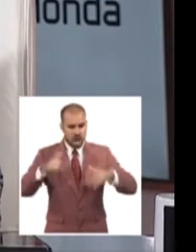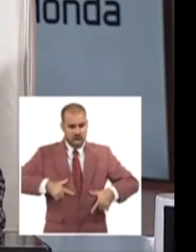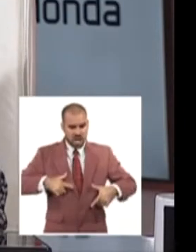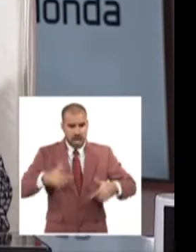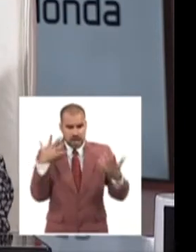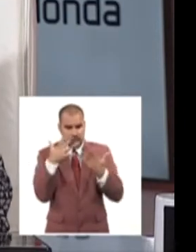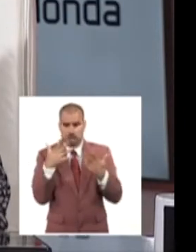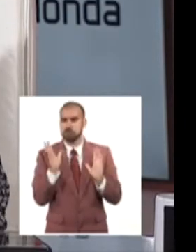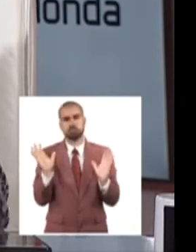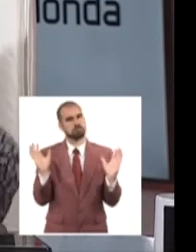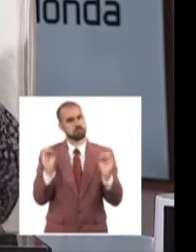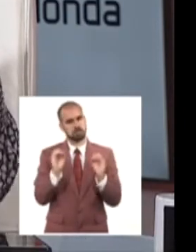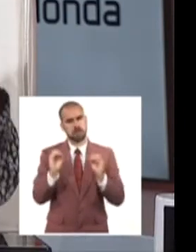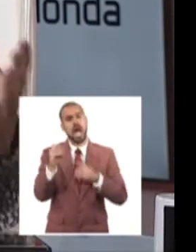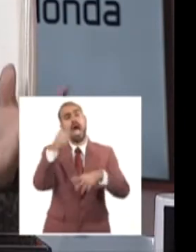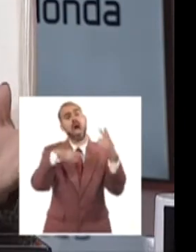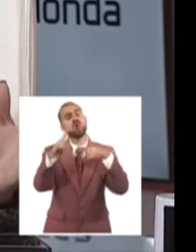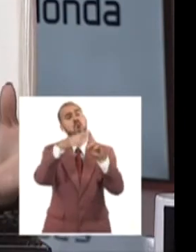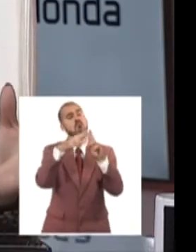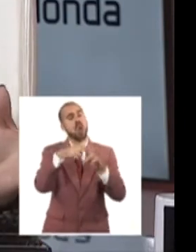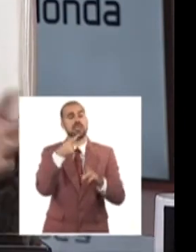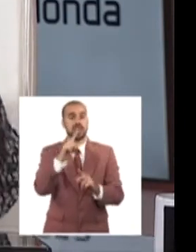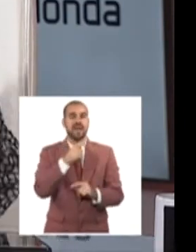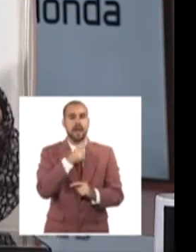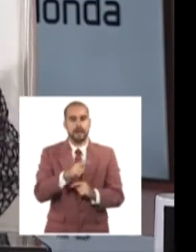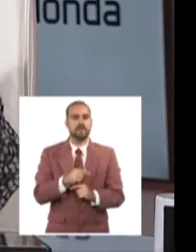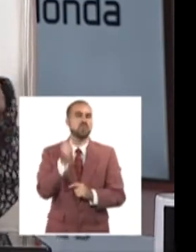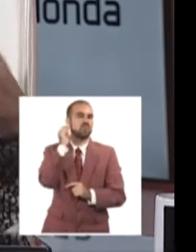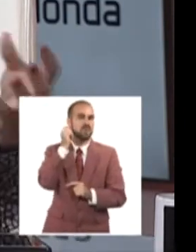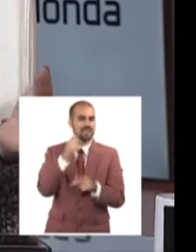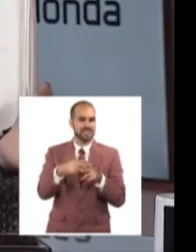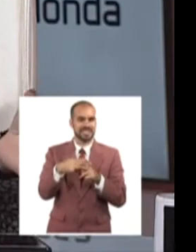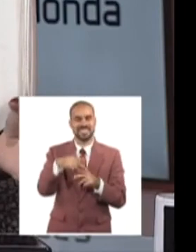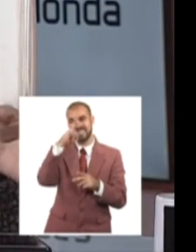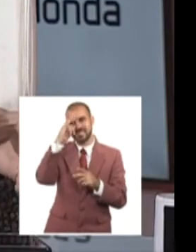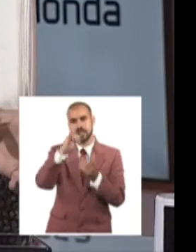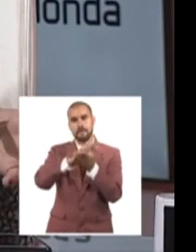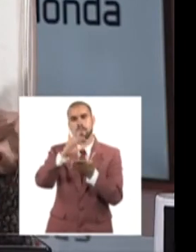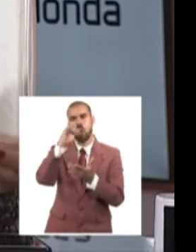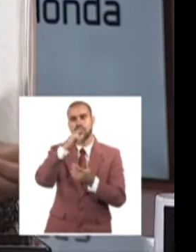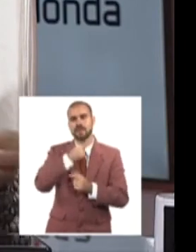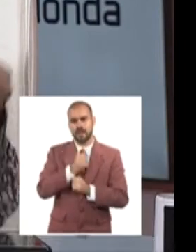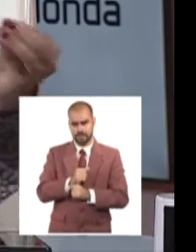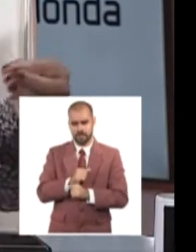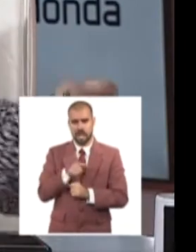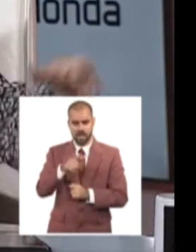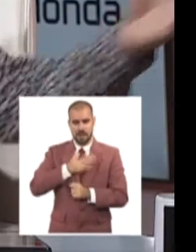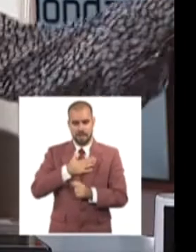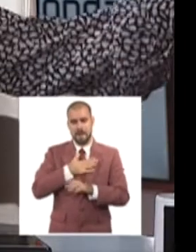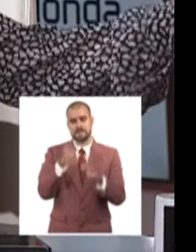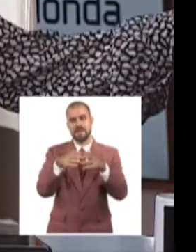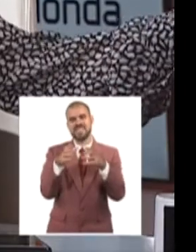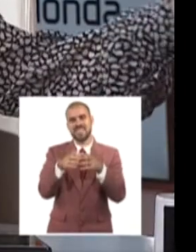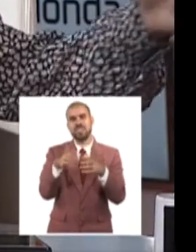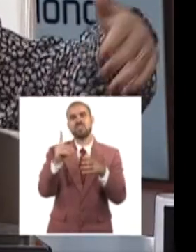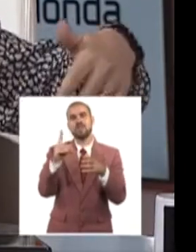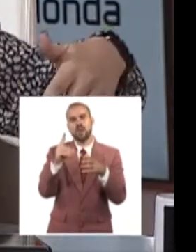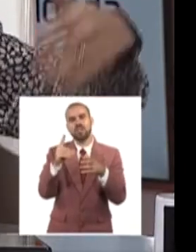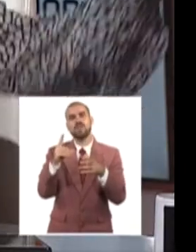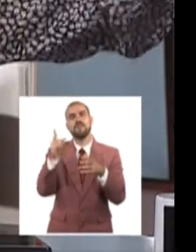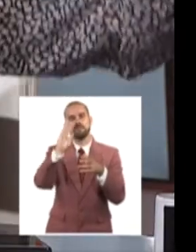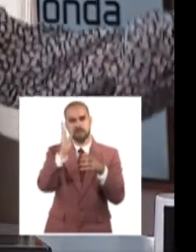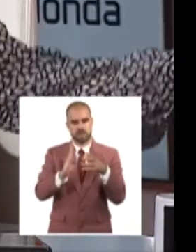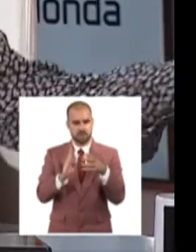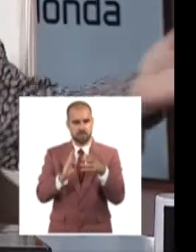algunos nombres por ejemplo la senadora simonetta desde el partido movimiento democrático brasileño el mismo partido del que salió a